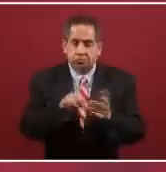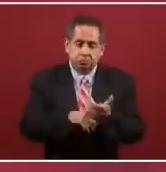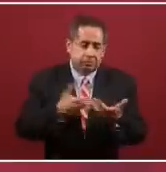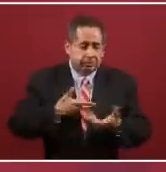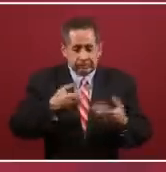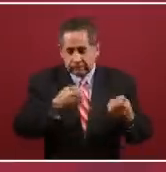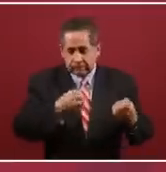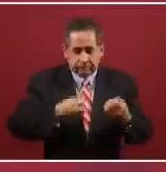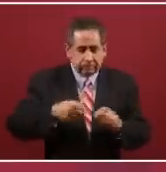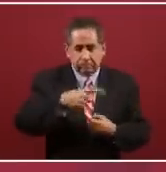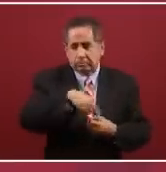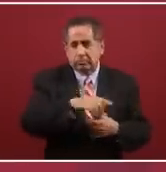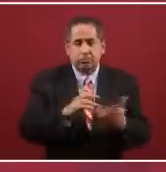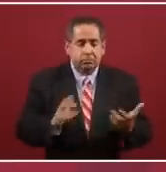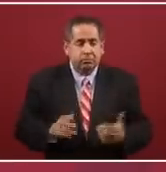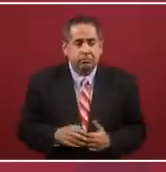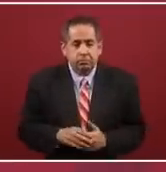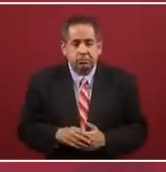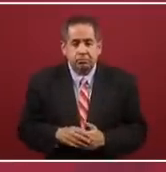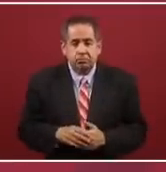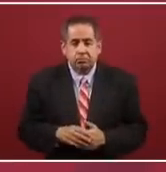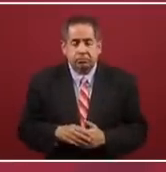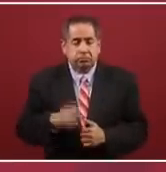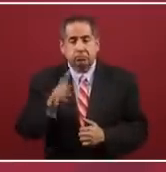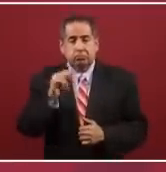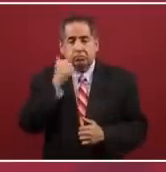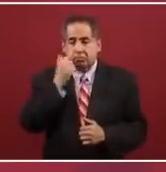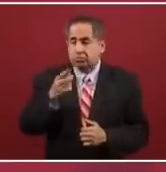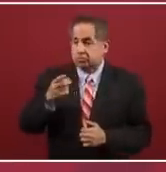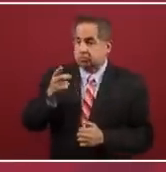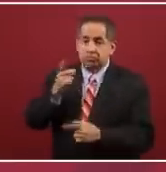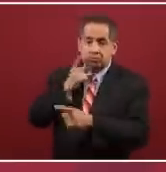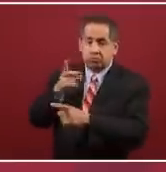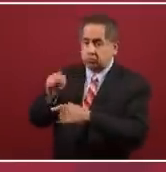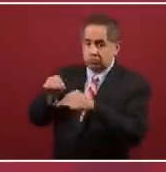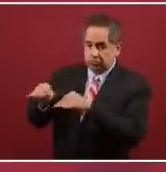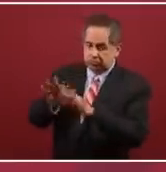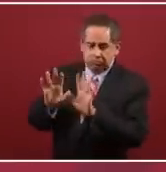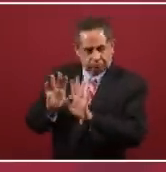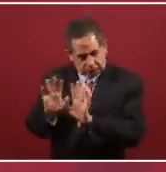ocupadísimo. No quiere decir que los diputados no trabajen.